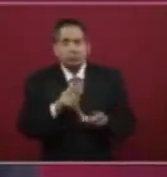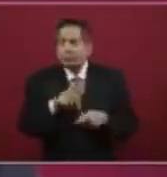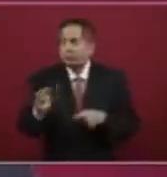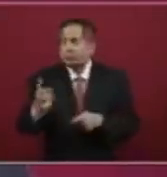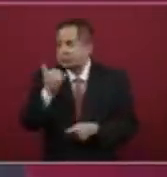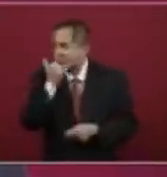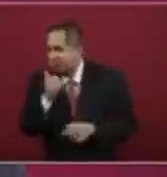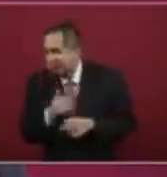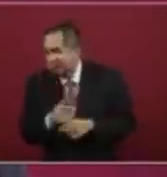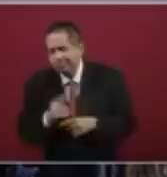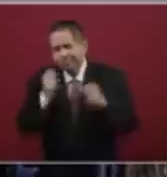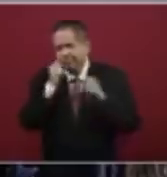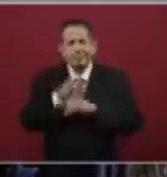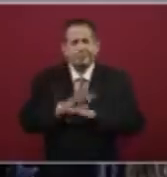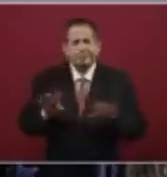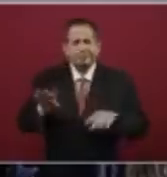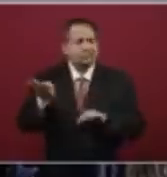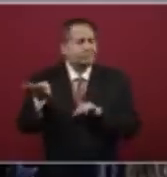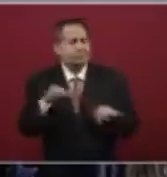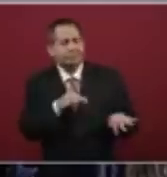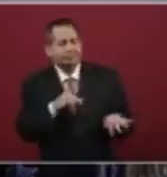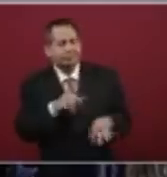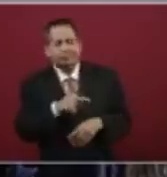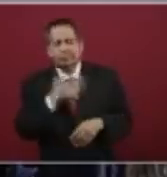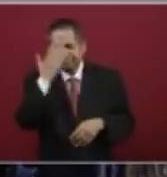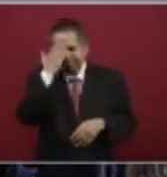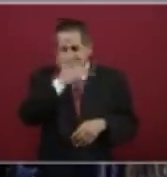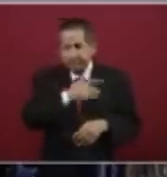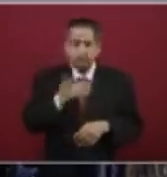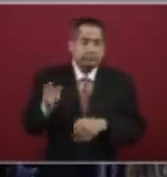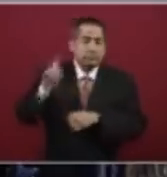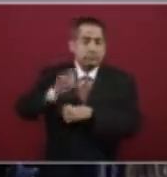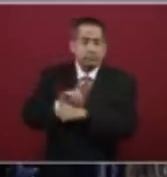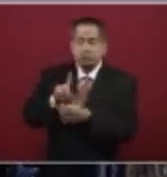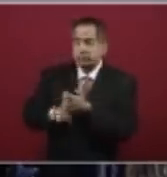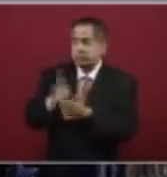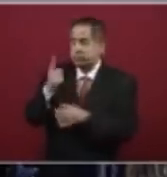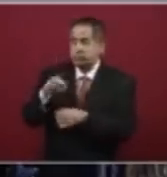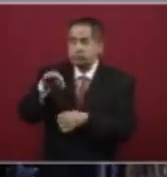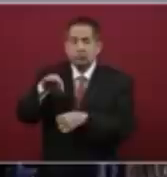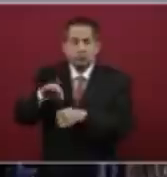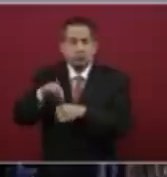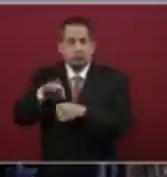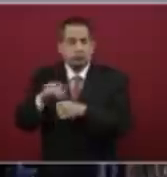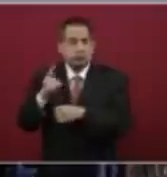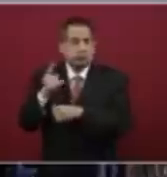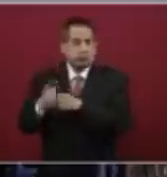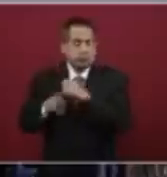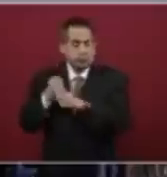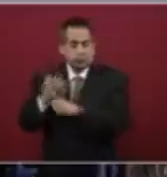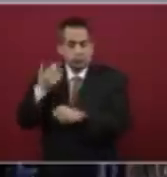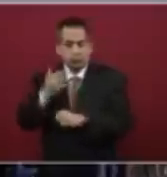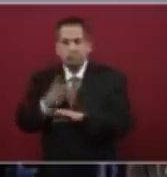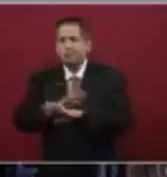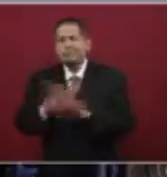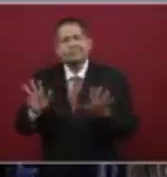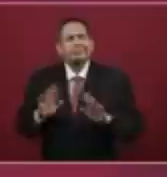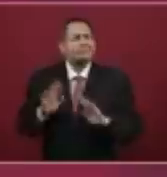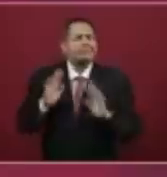ya con lo que hizo la gente el día primero de julio del año pasado, pues